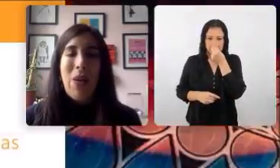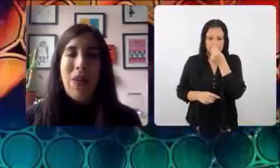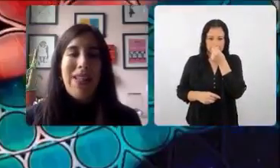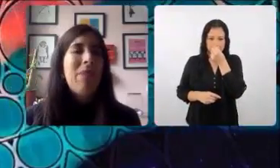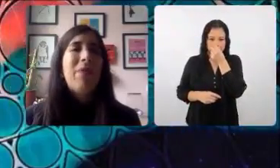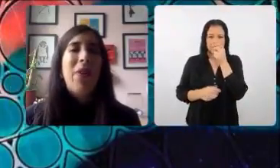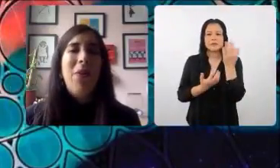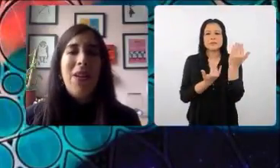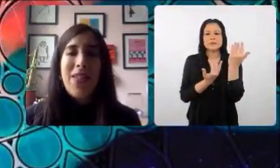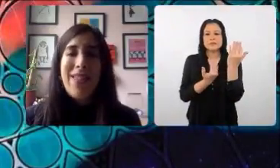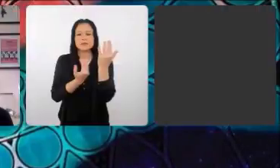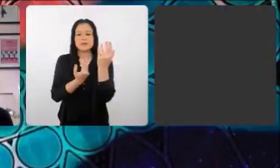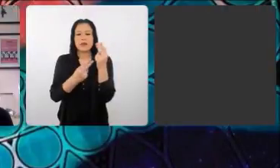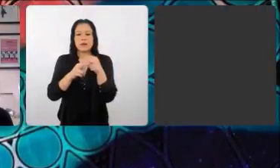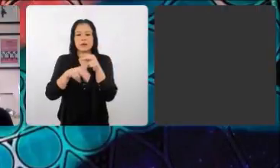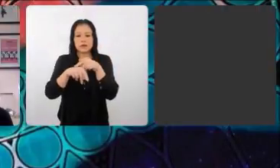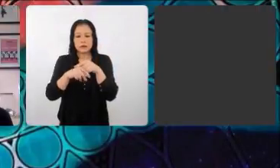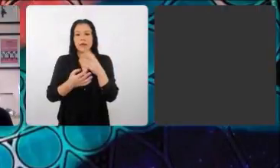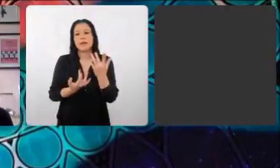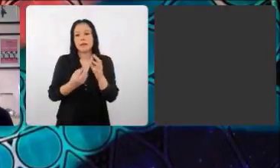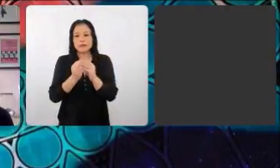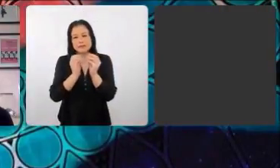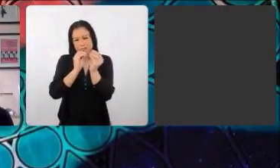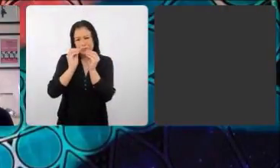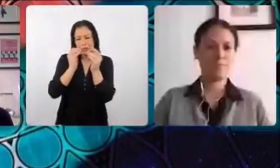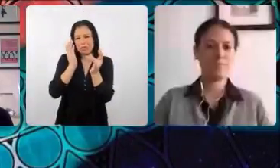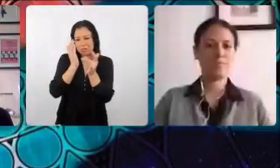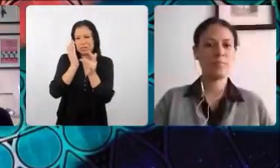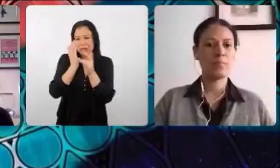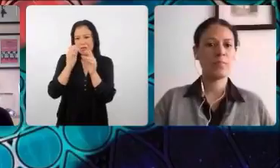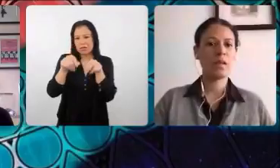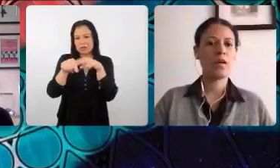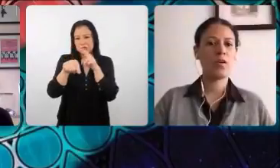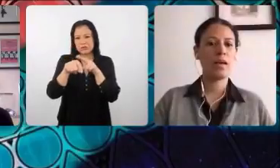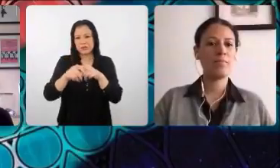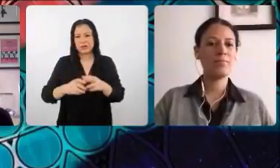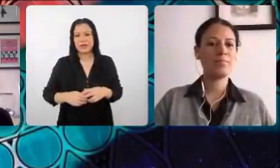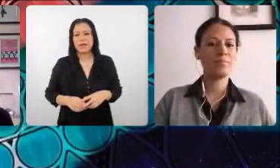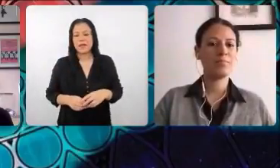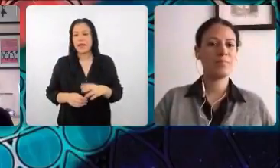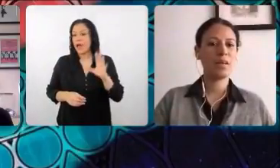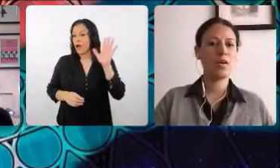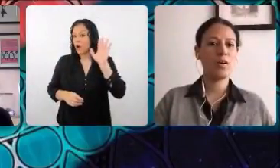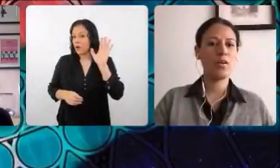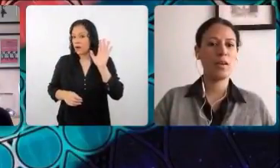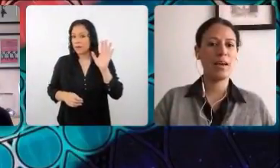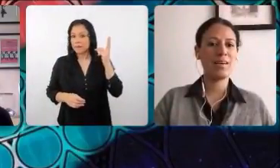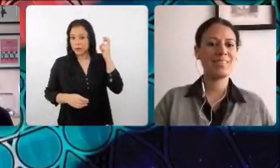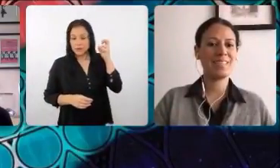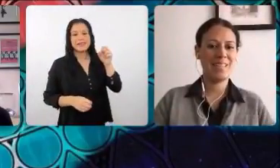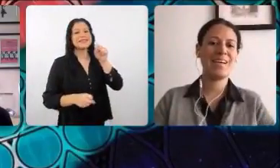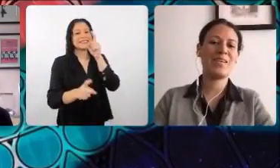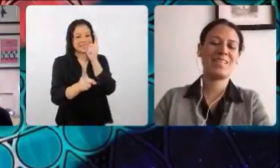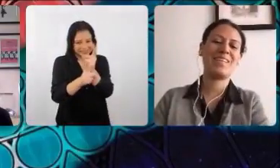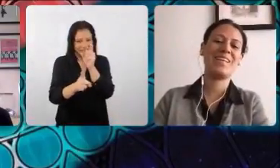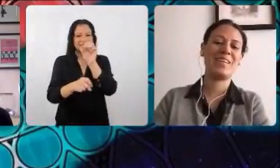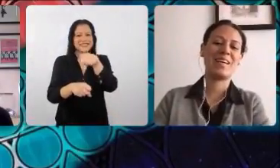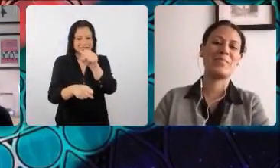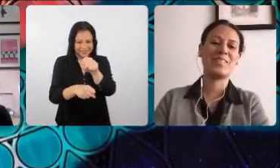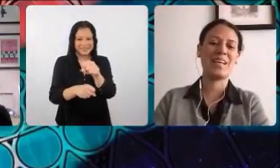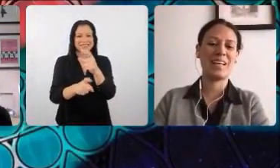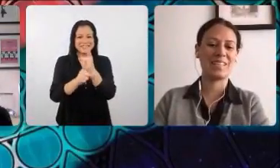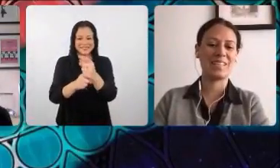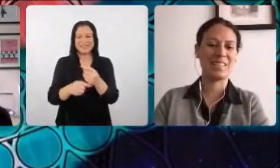Nos esperan un ratito, por favor. A veces tenemos estos problemas técnicos. A ver, hola. Si Marisabel nos puede escuchar. Ahora hola. Sí, sí, ahora sí.